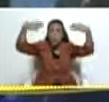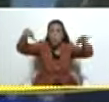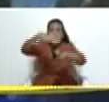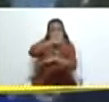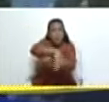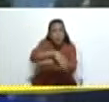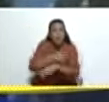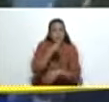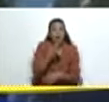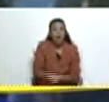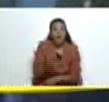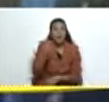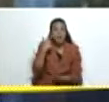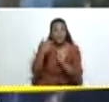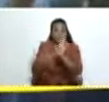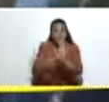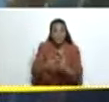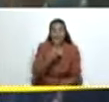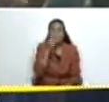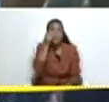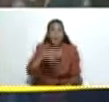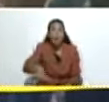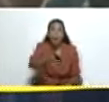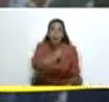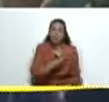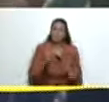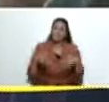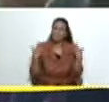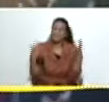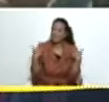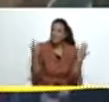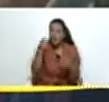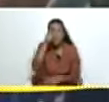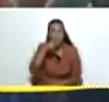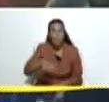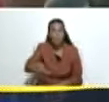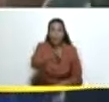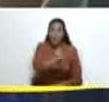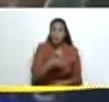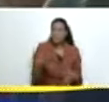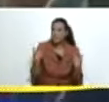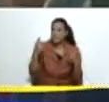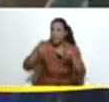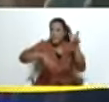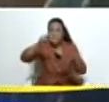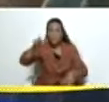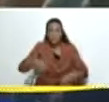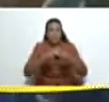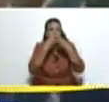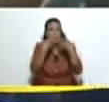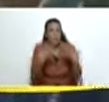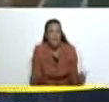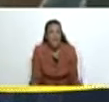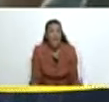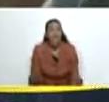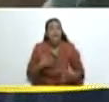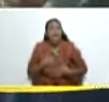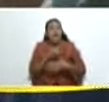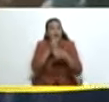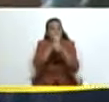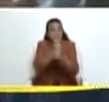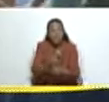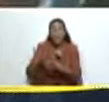una cosa muy importante, presidente, el pueblo está alegre, el pueblo está contento, el pueblo está confiado y